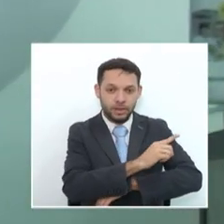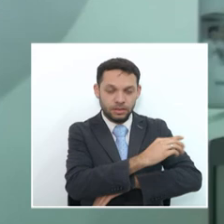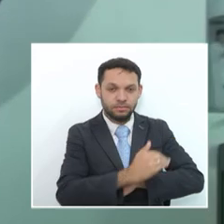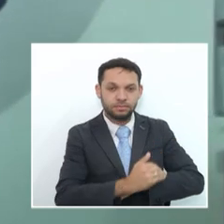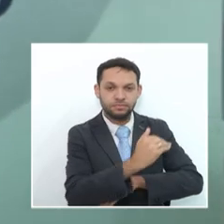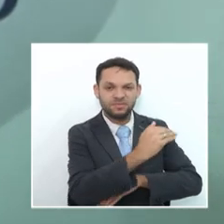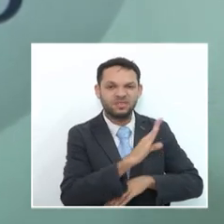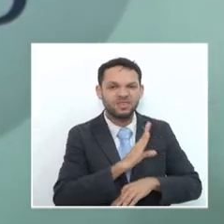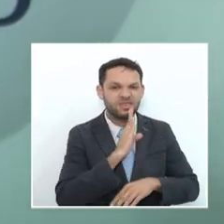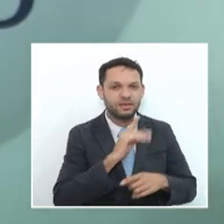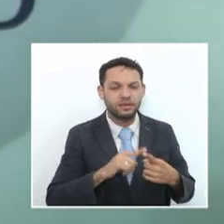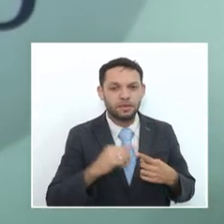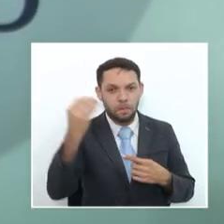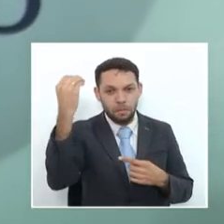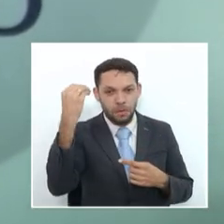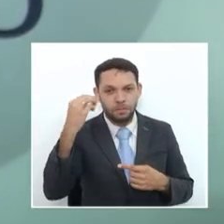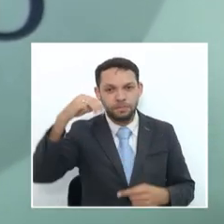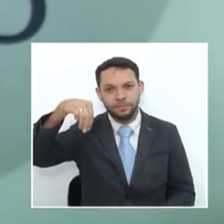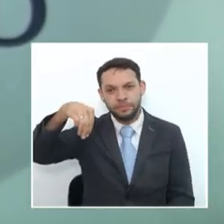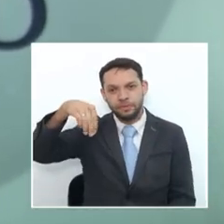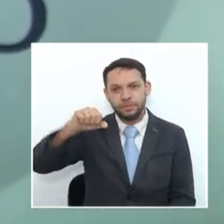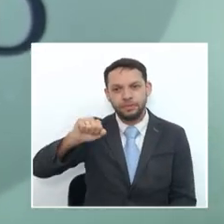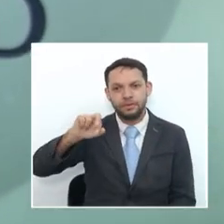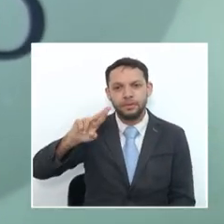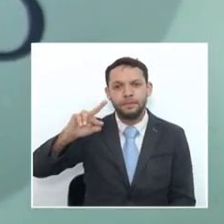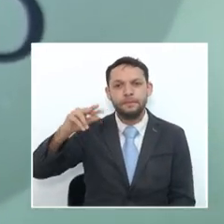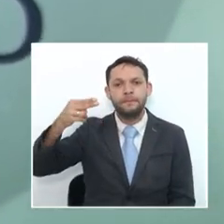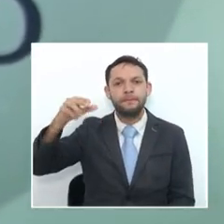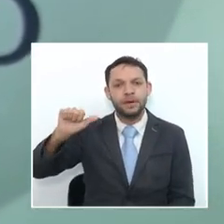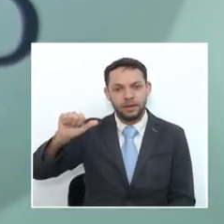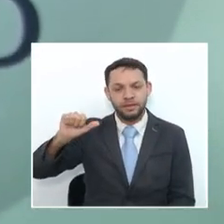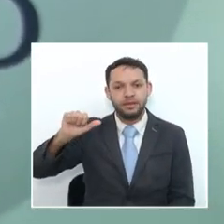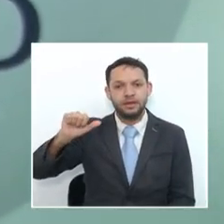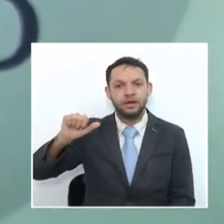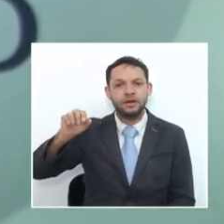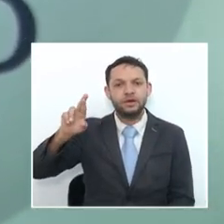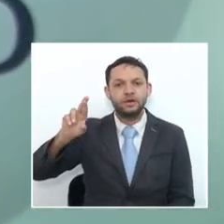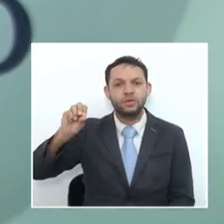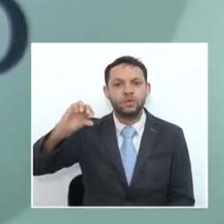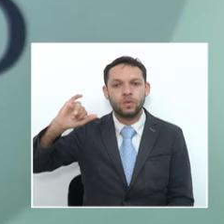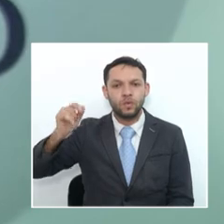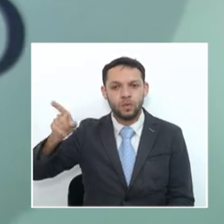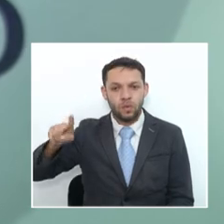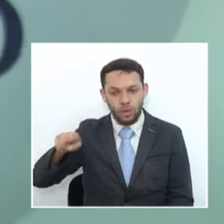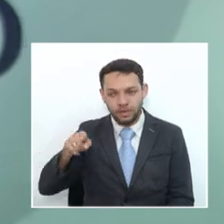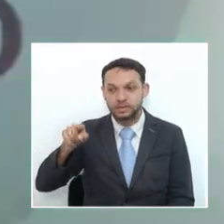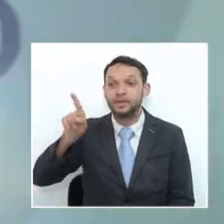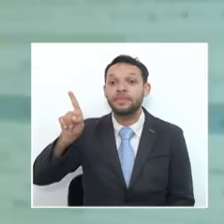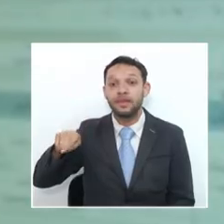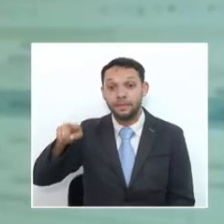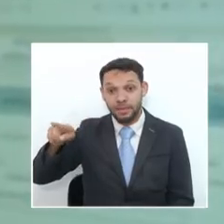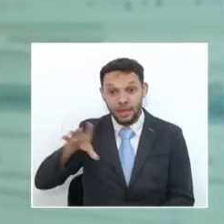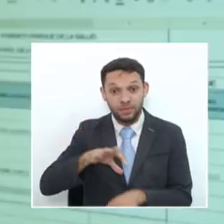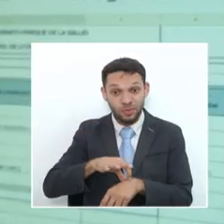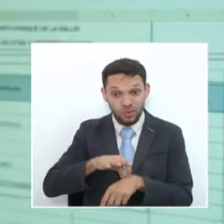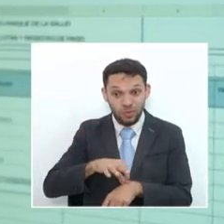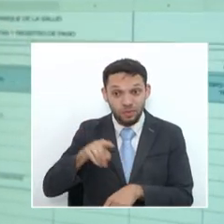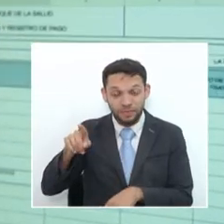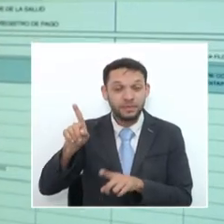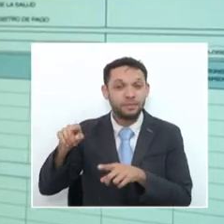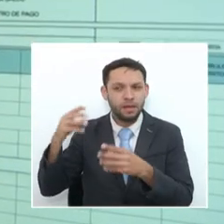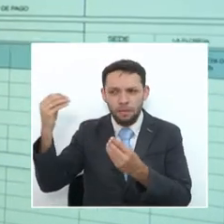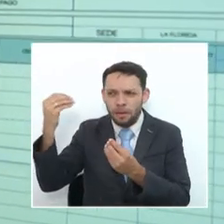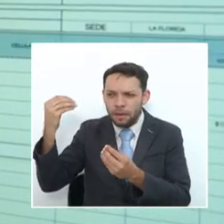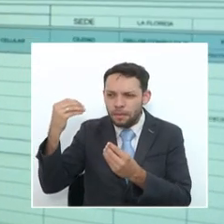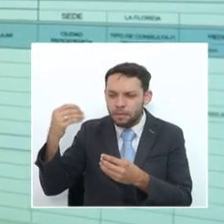fue doña Martica, Marta Isabel Rojas y el médico. Ellos fueron mis profesores y